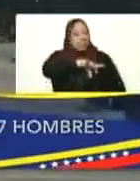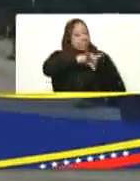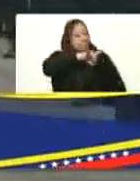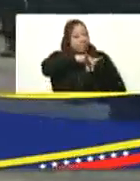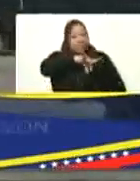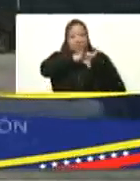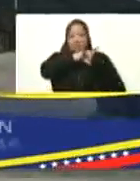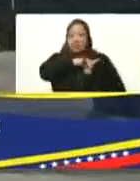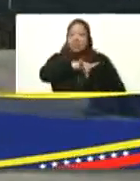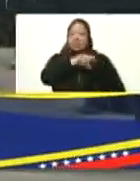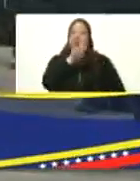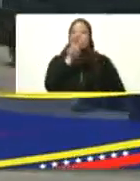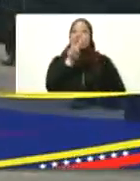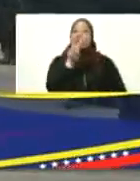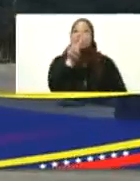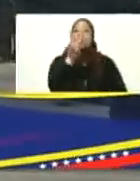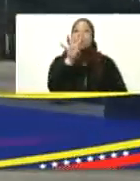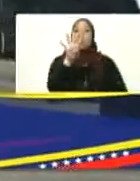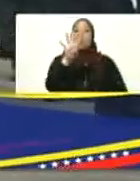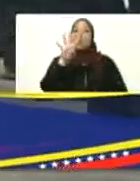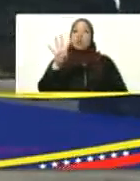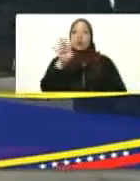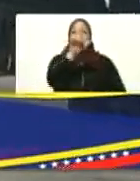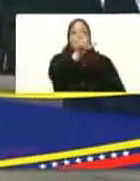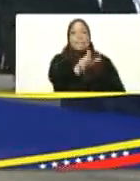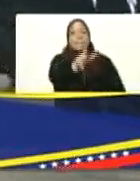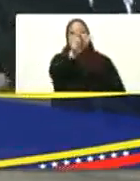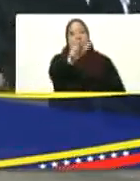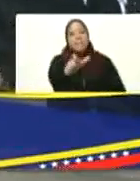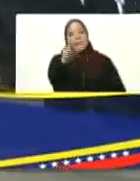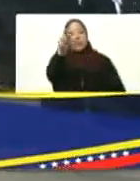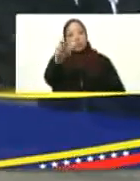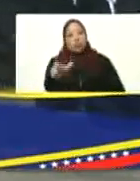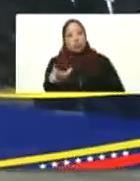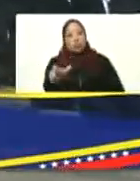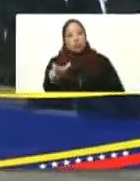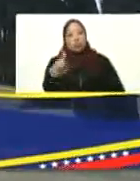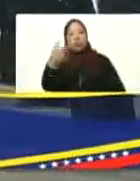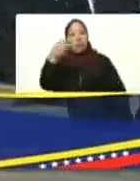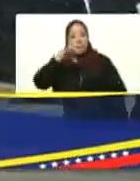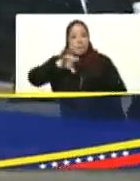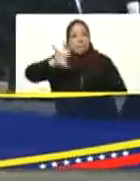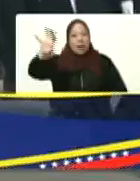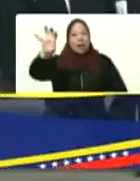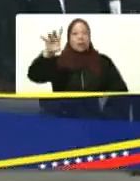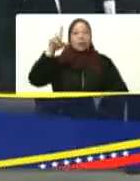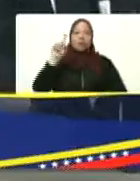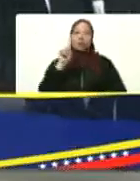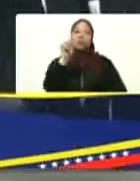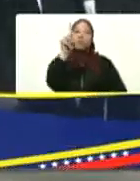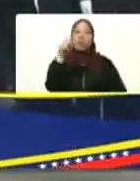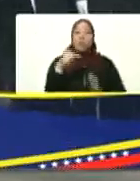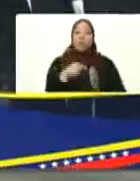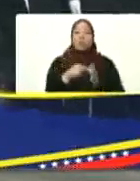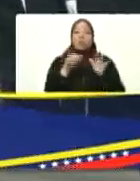porque 244 patriotas de la promoción